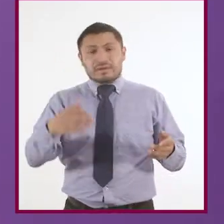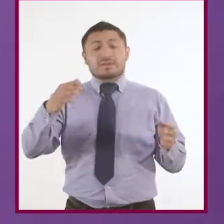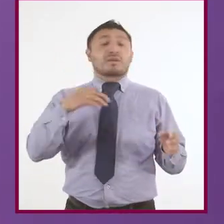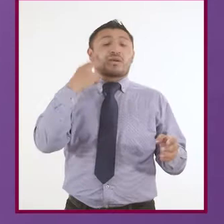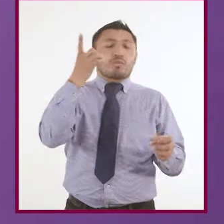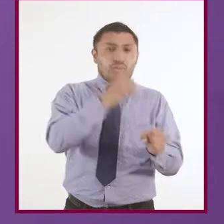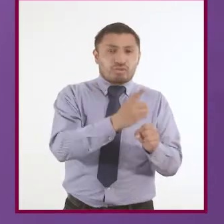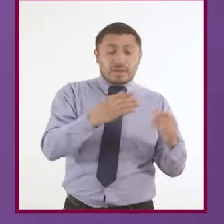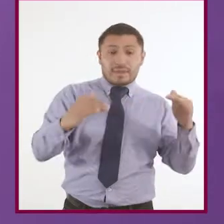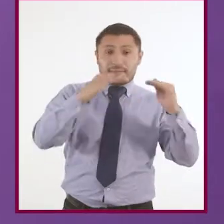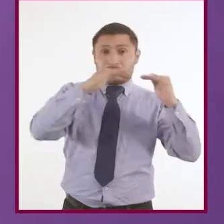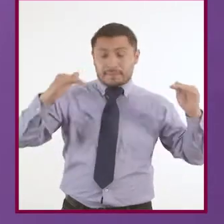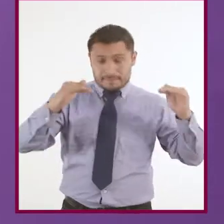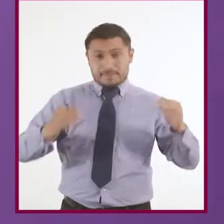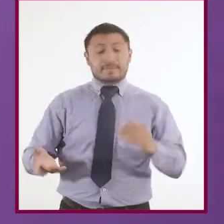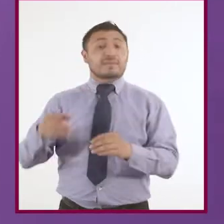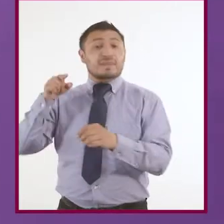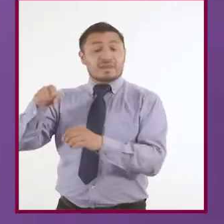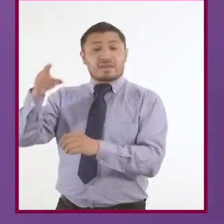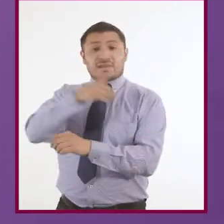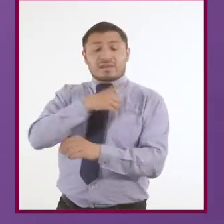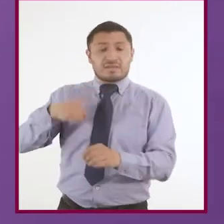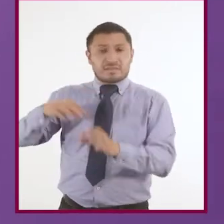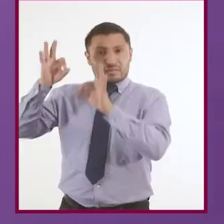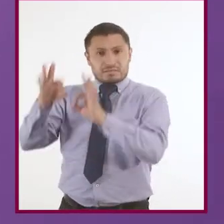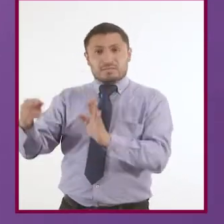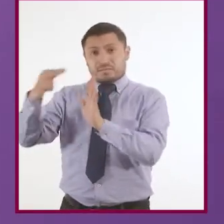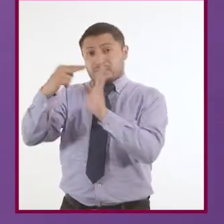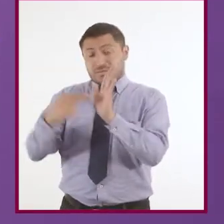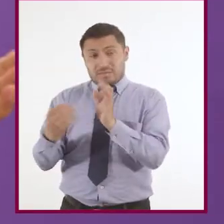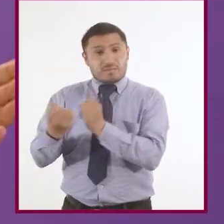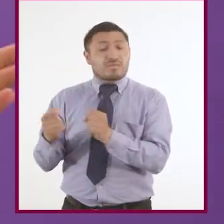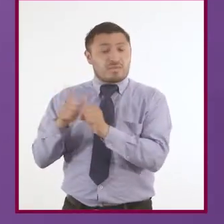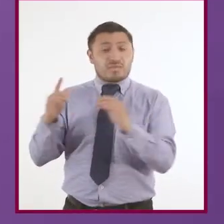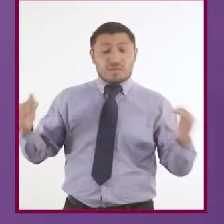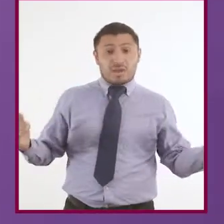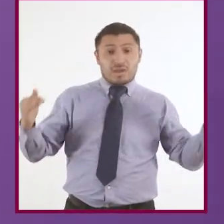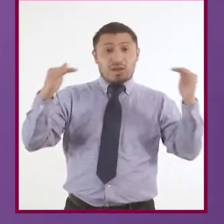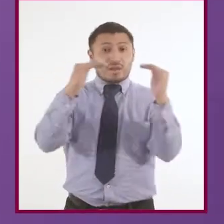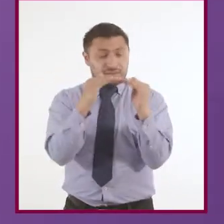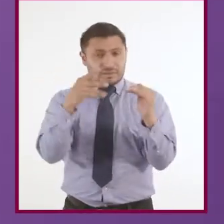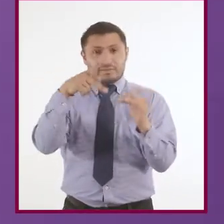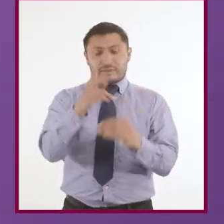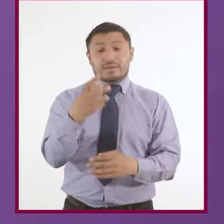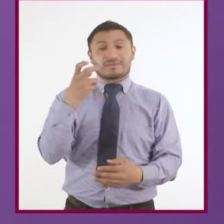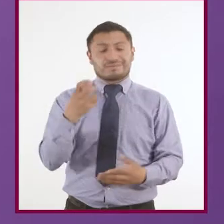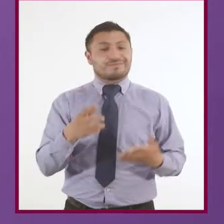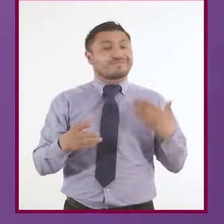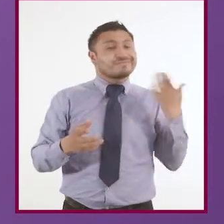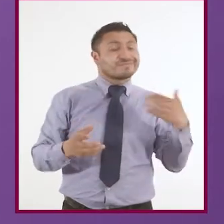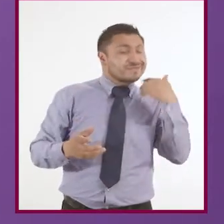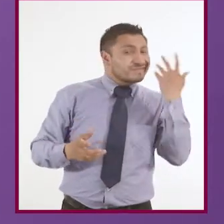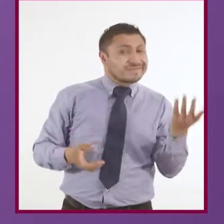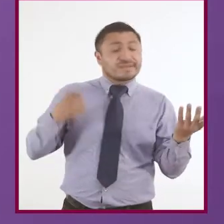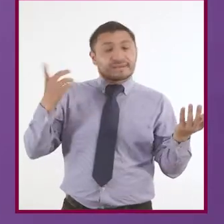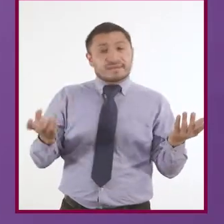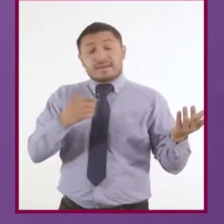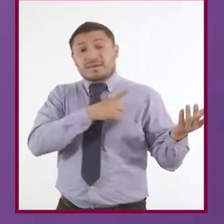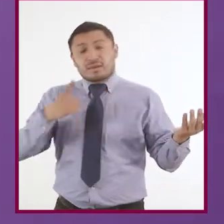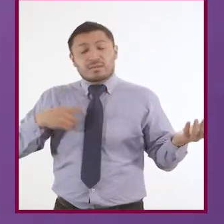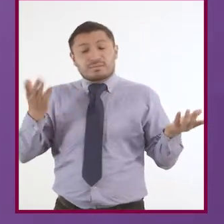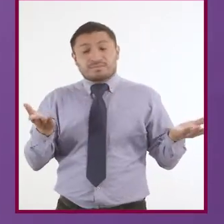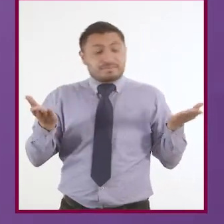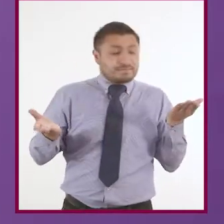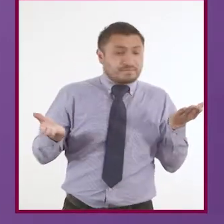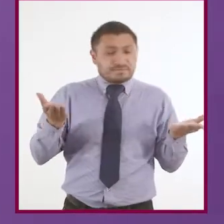y alinearla a lo que es correcto según las normas de la sociedad. Sin embargo, esta tensión entre lo que queremos y lo que debemos hacer